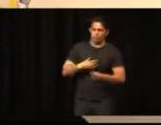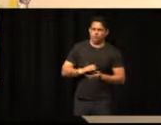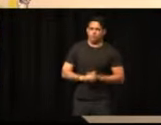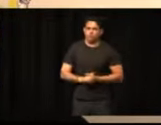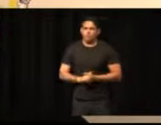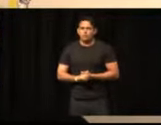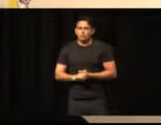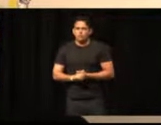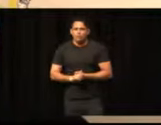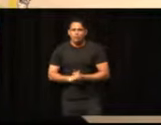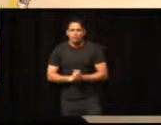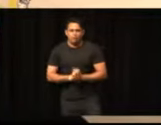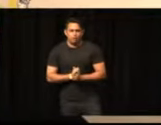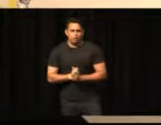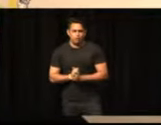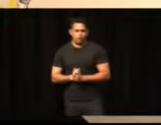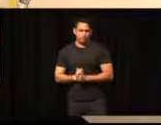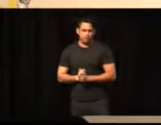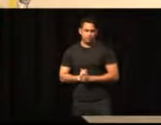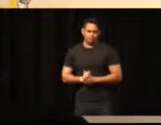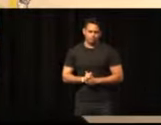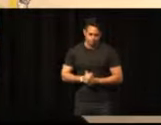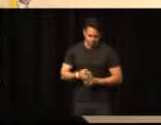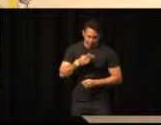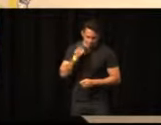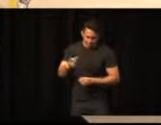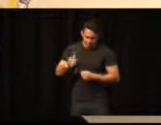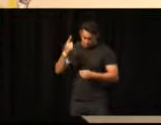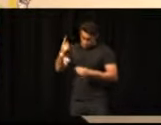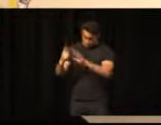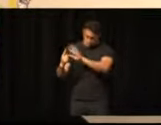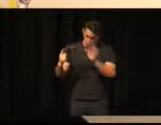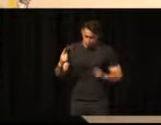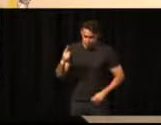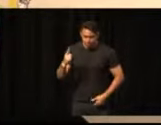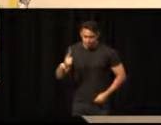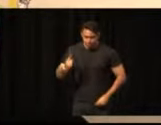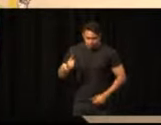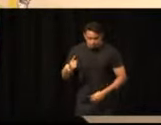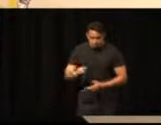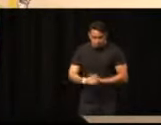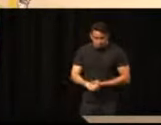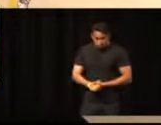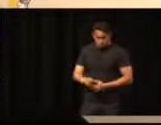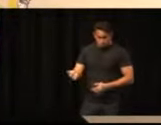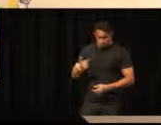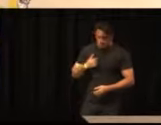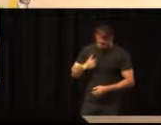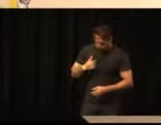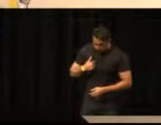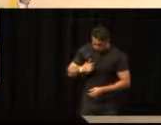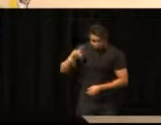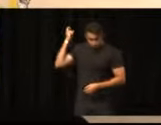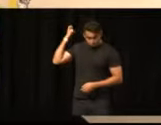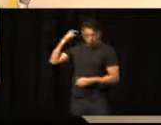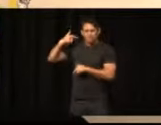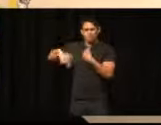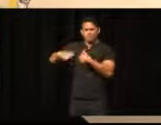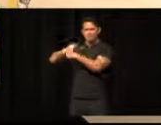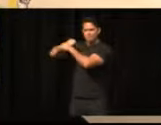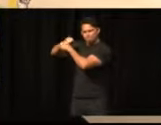a ser respondidas. Voy a tomar apenas una parte. Yo trabajé más